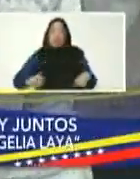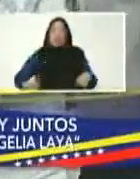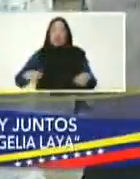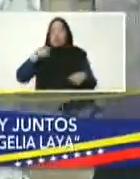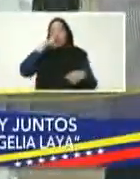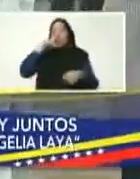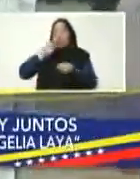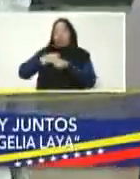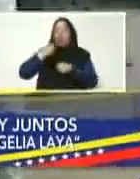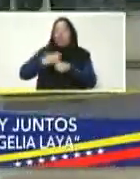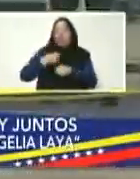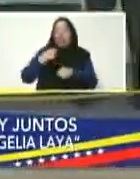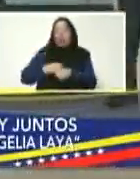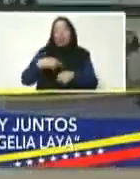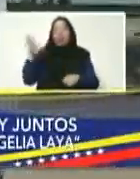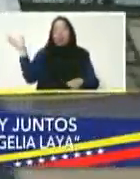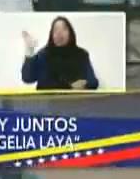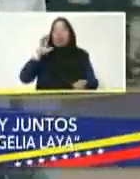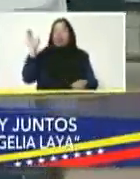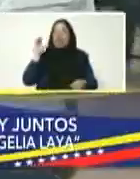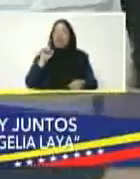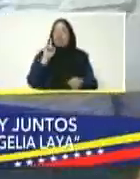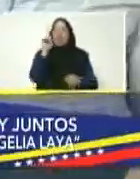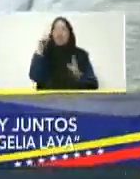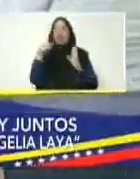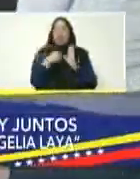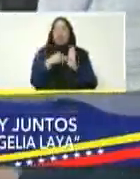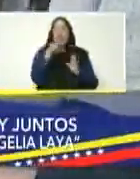trabajo. Aquí en Caracas tenemos